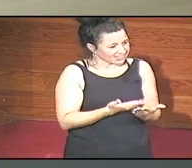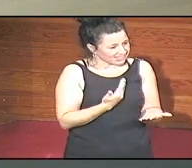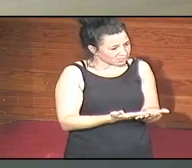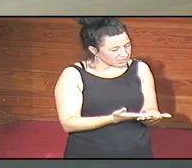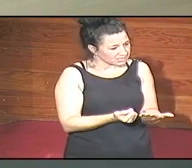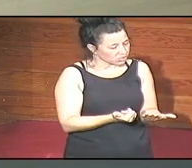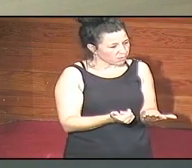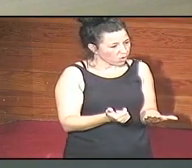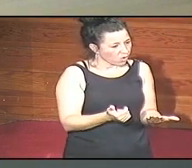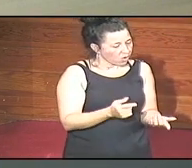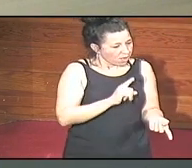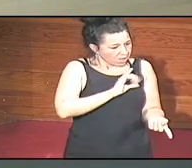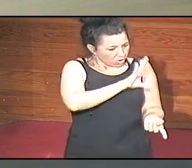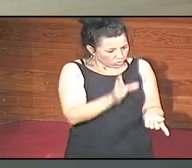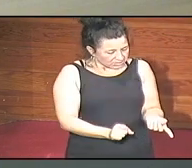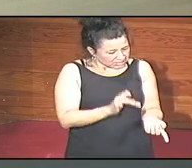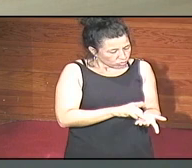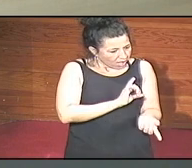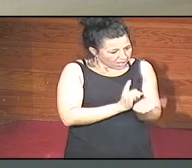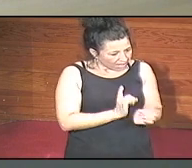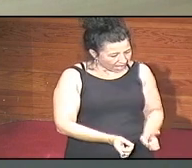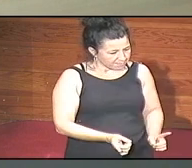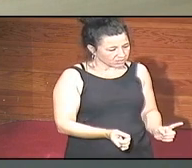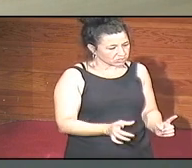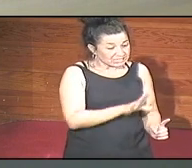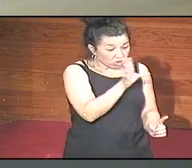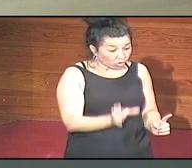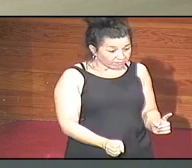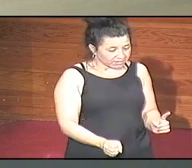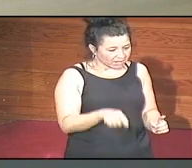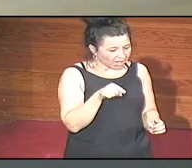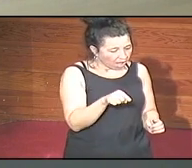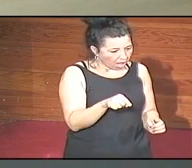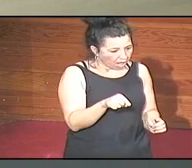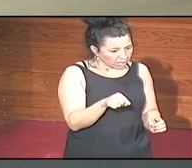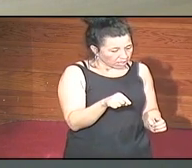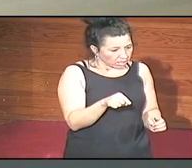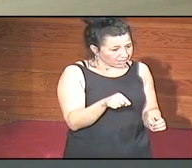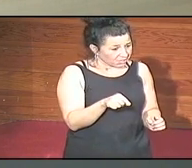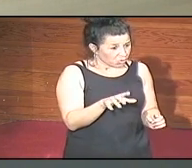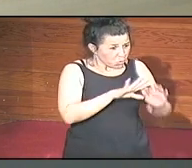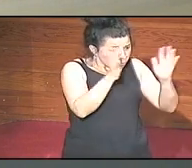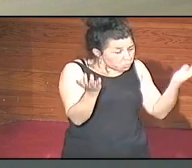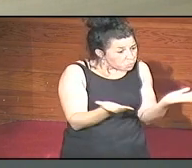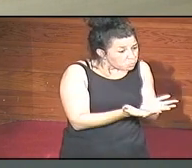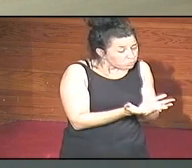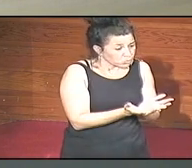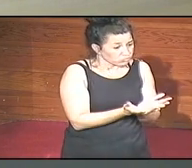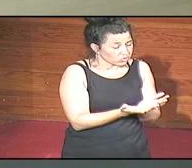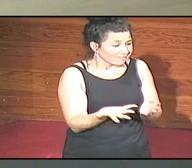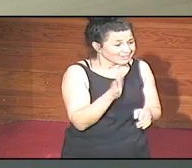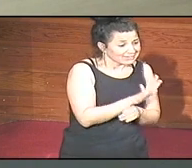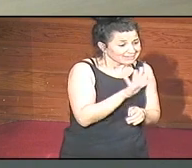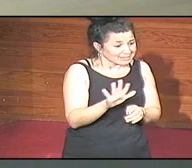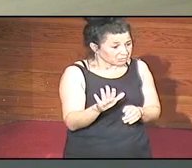continente hay continentes es uno de los lugares del mundo donde menos gente tiene acceso a la electricidad de más de 550 millones de personas que no